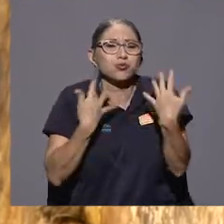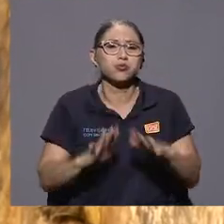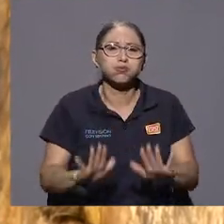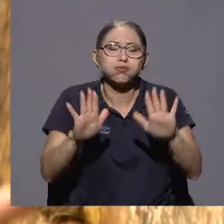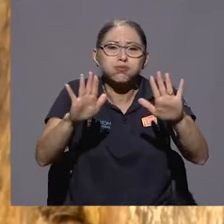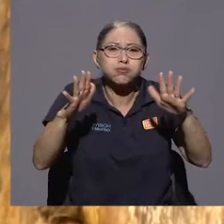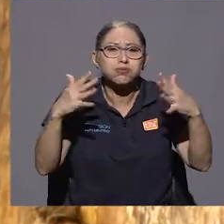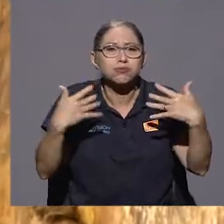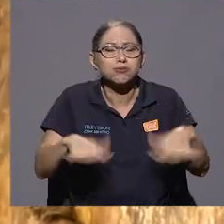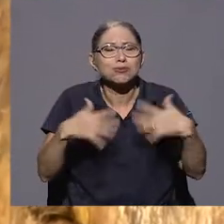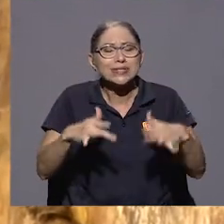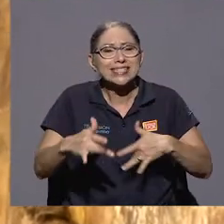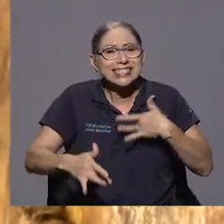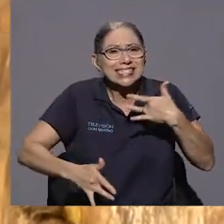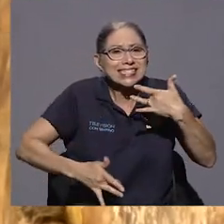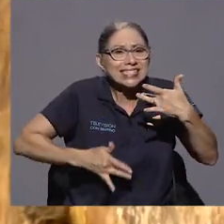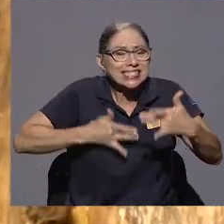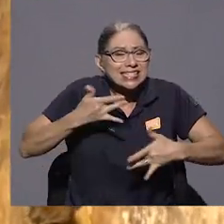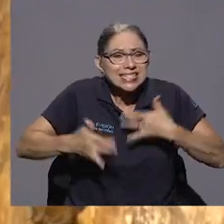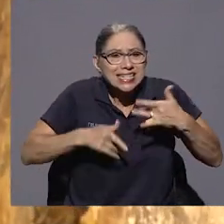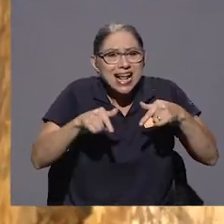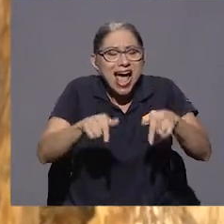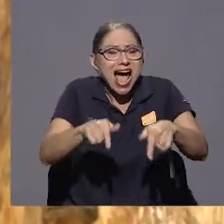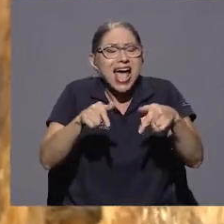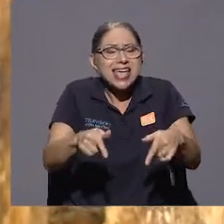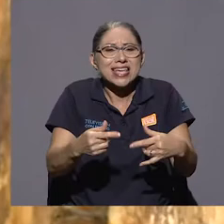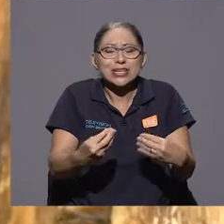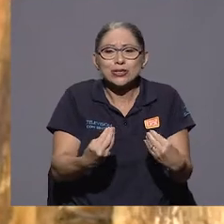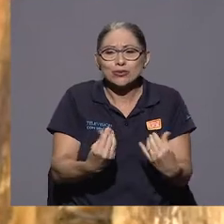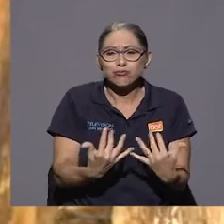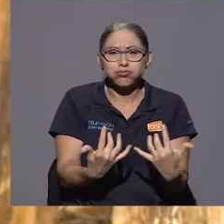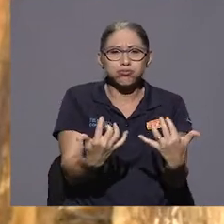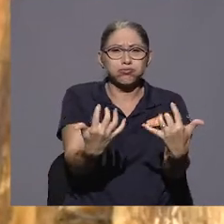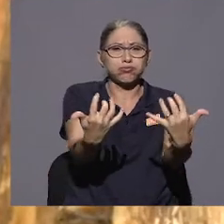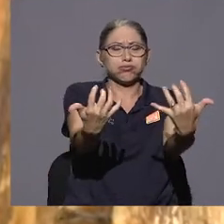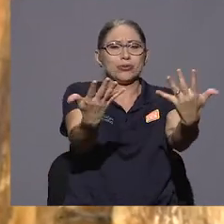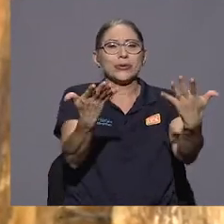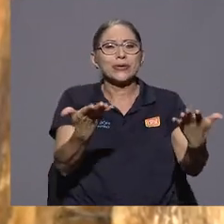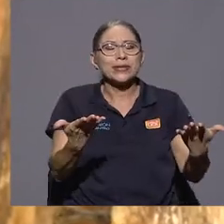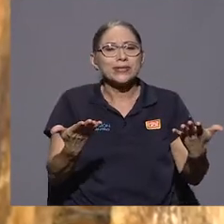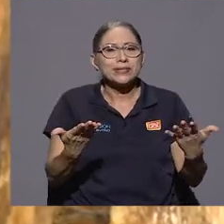es fabuloso esa sensación de estar ahí expuesto.